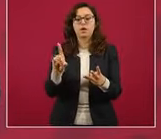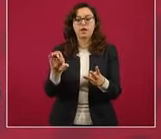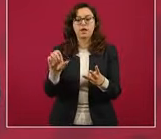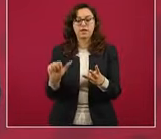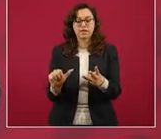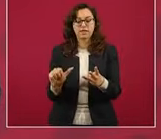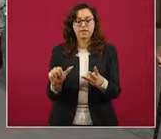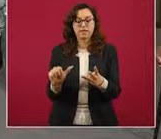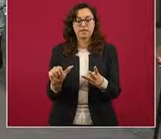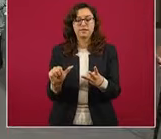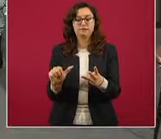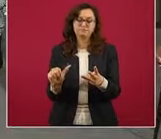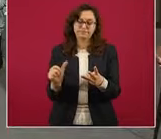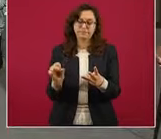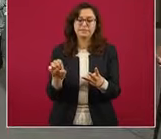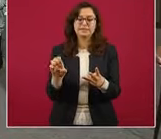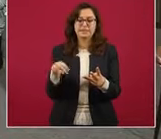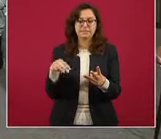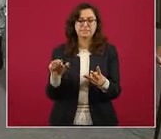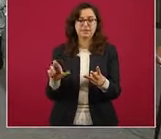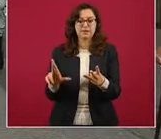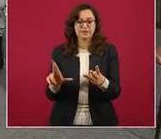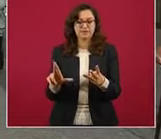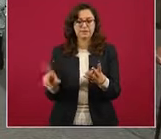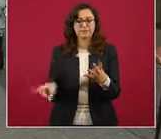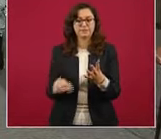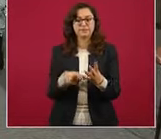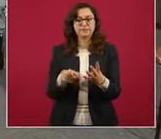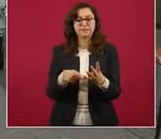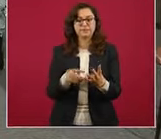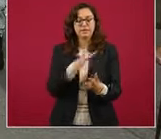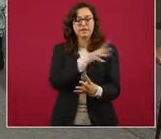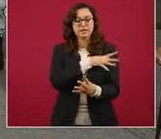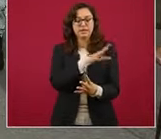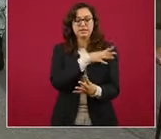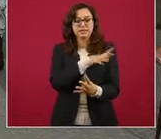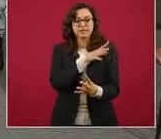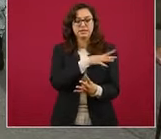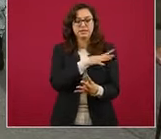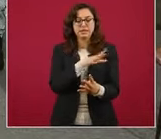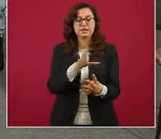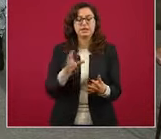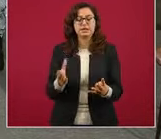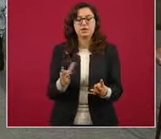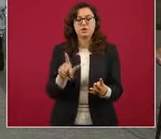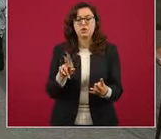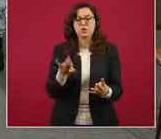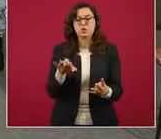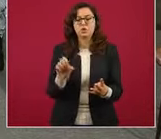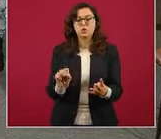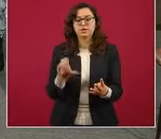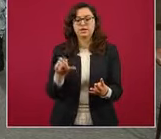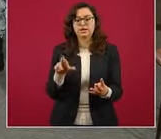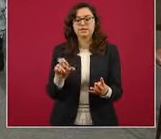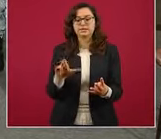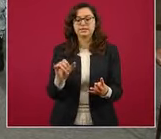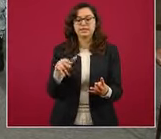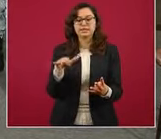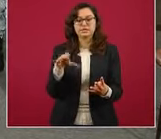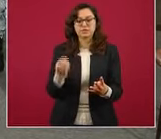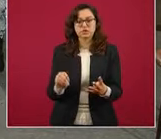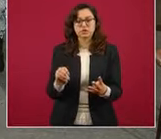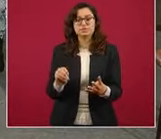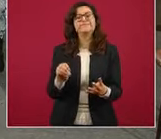la Secretaría de Marina y el general Luis Crescencio Sandoval González de la Secretaría de